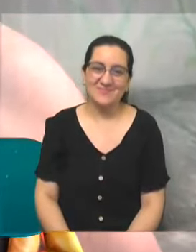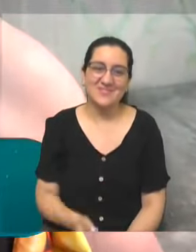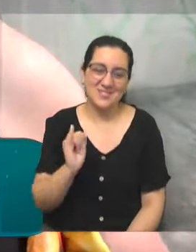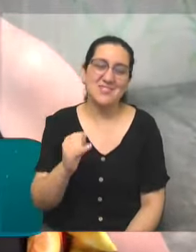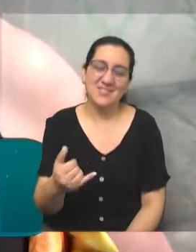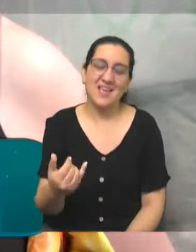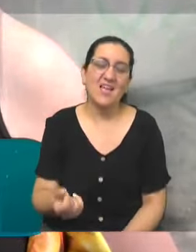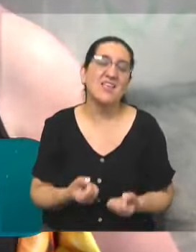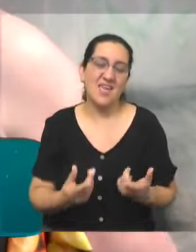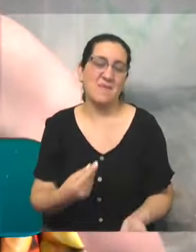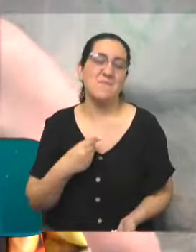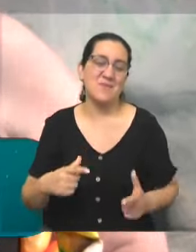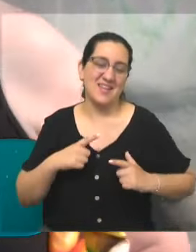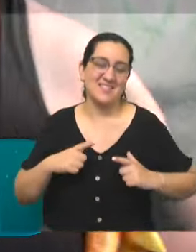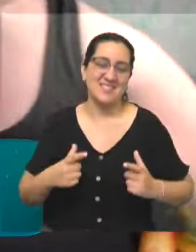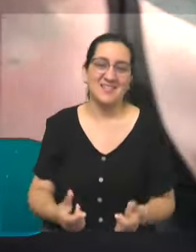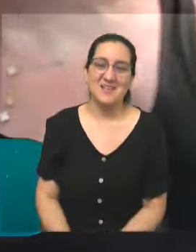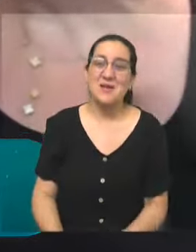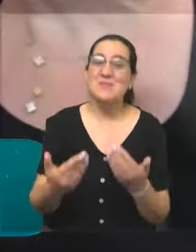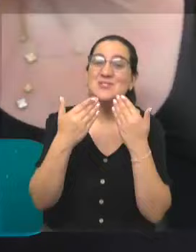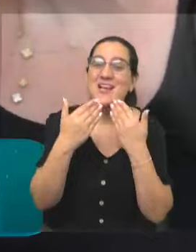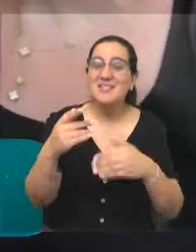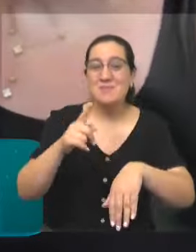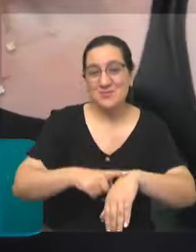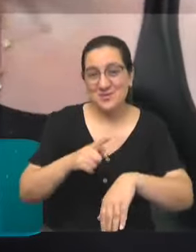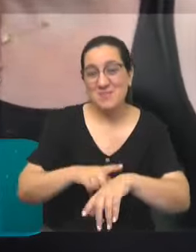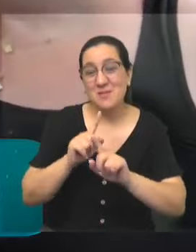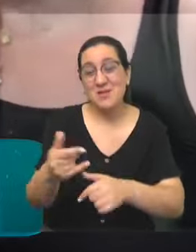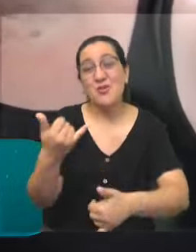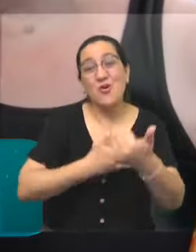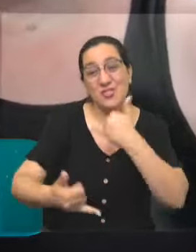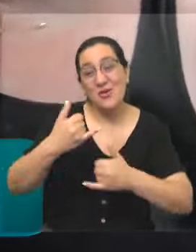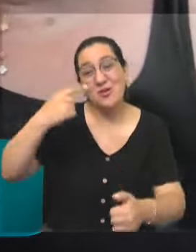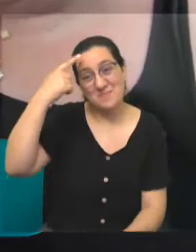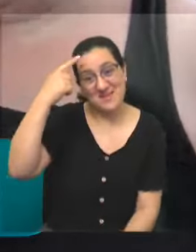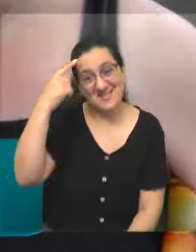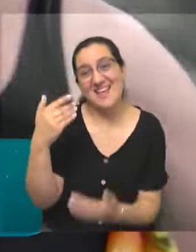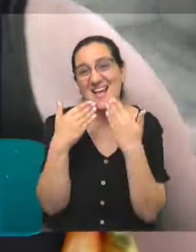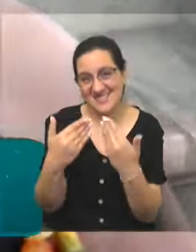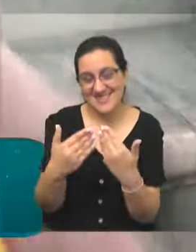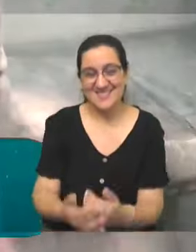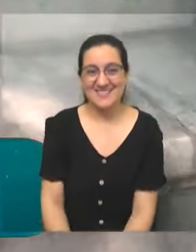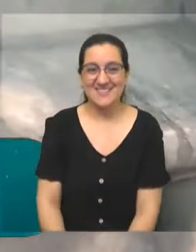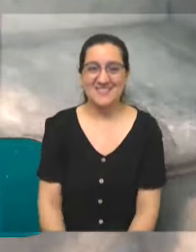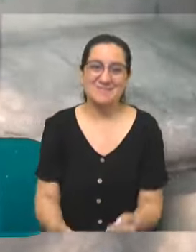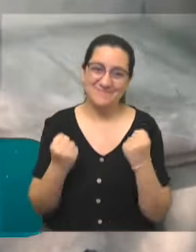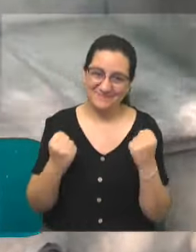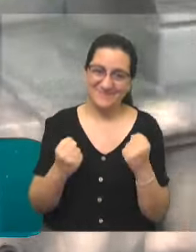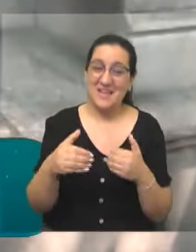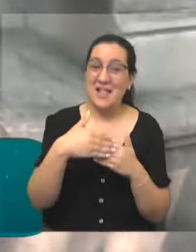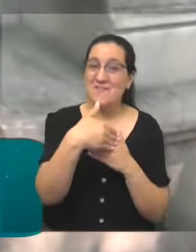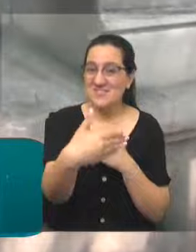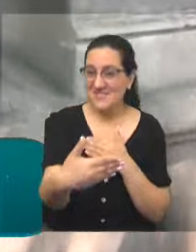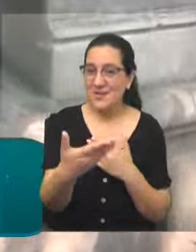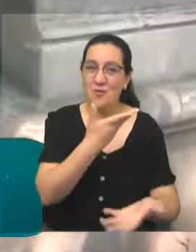Hay que dar esperanza. Pero muchas gracias por su tiempo y por supuesto contarnos lo que nos piensa. Vamos arriba. Dale, bárbaro. Sí, vamos arriba, ¿eh? La vecina,